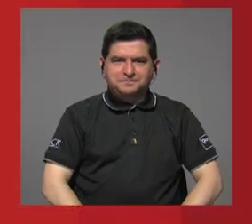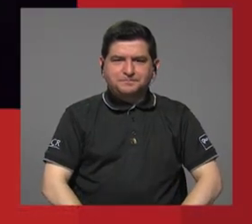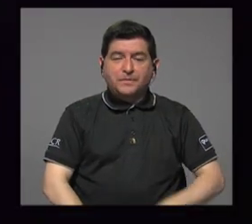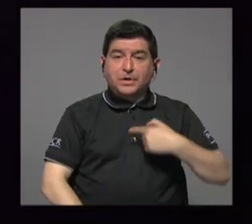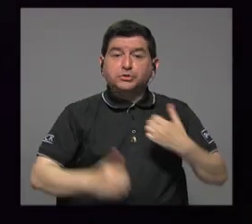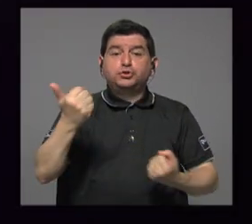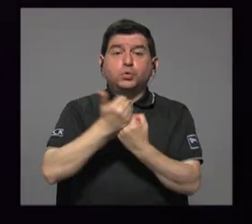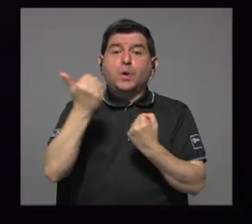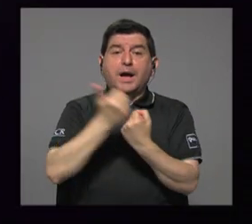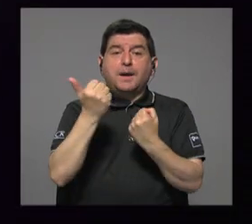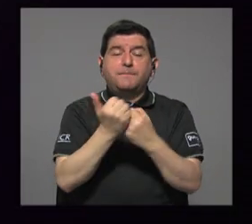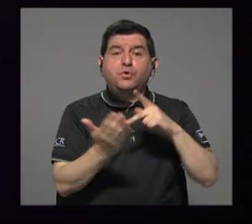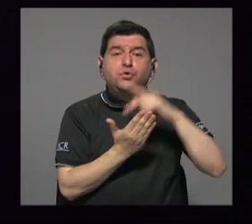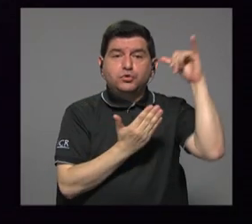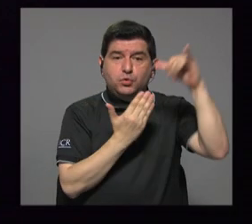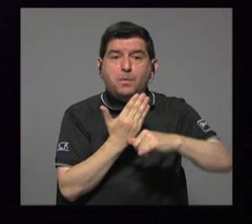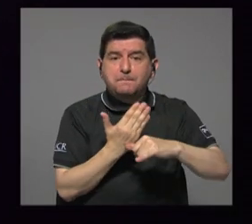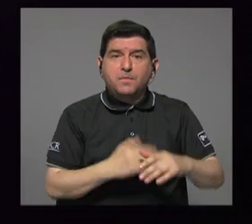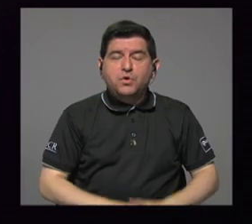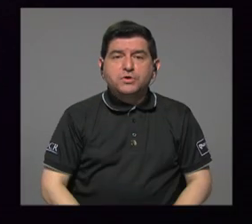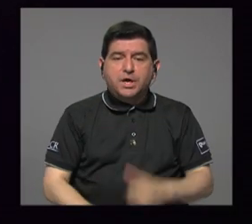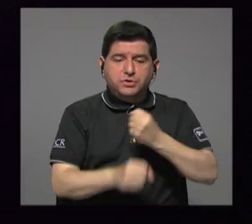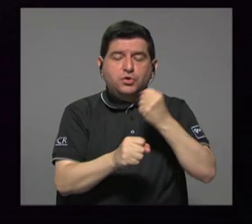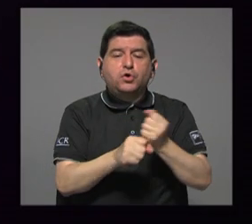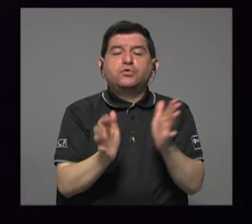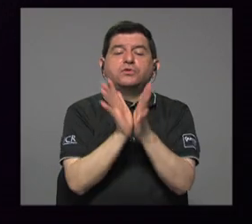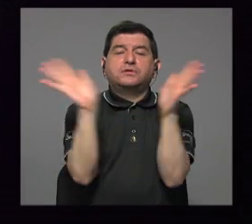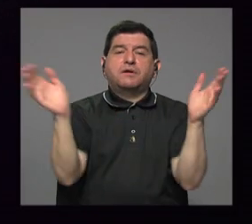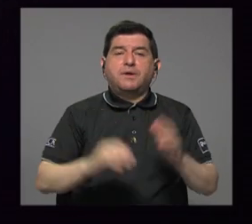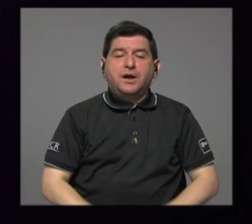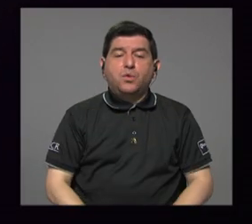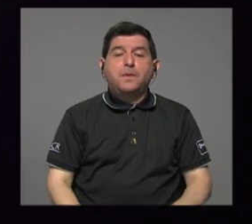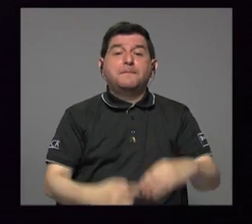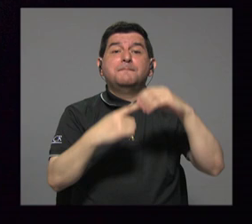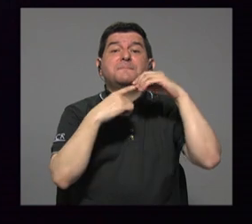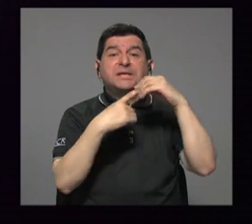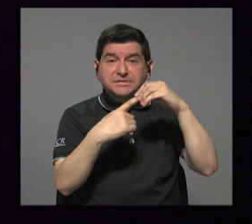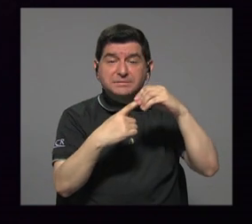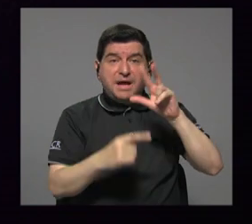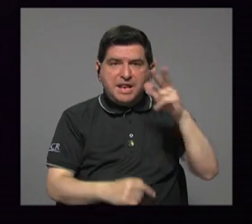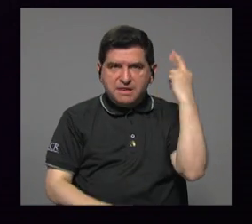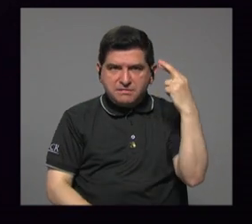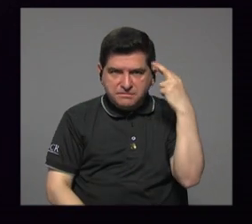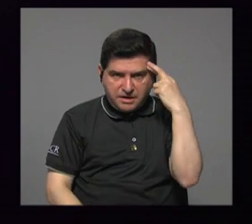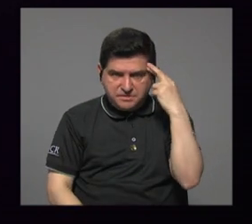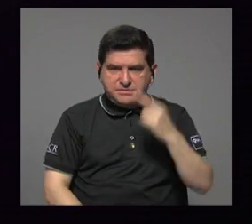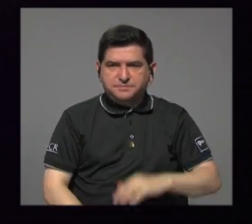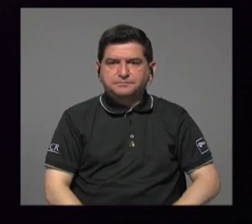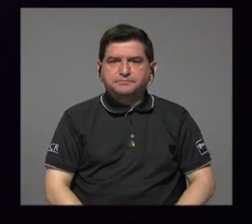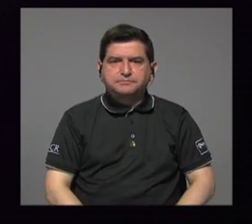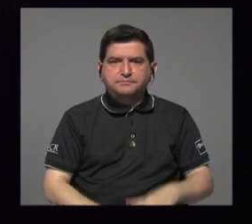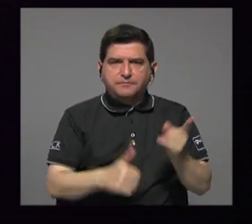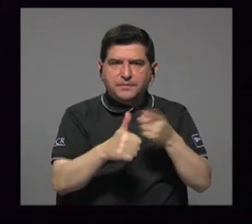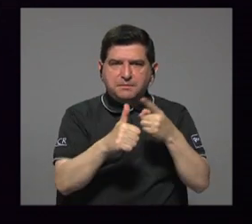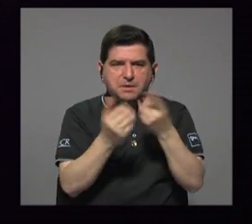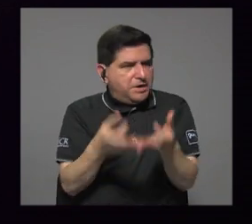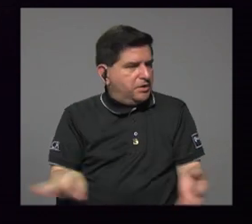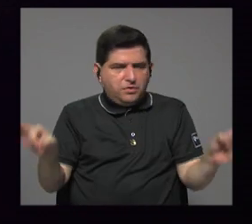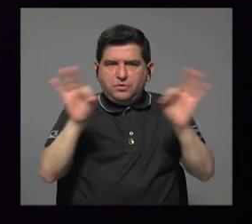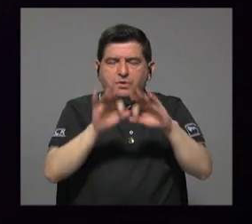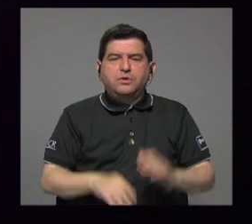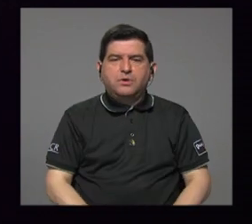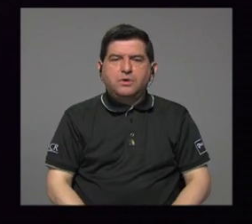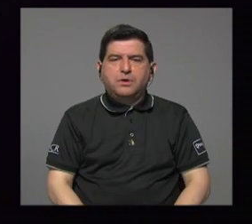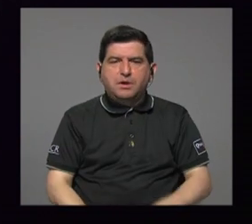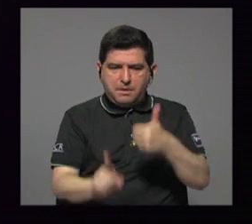estoy a favor del proyecto de empleo público principalmente por tres motivos que son el primero y más importante porque